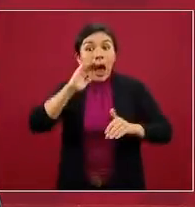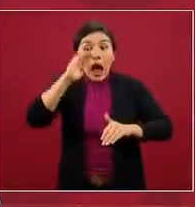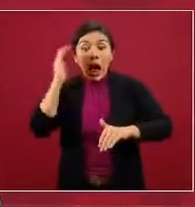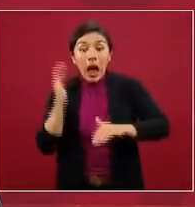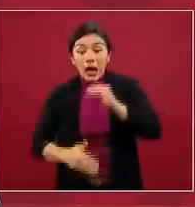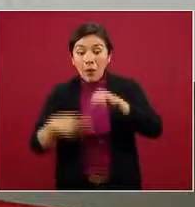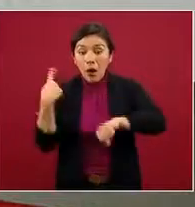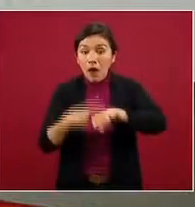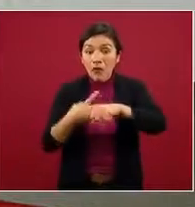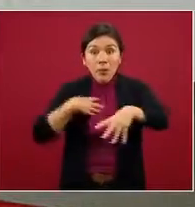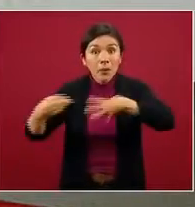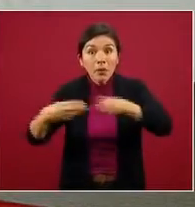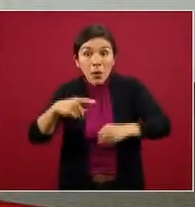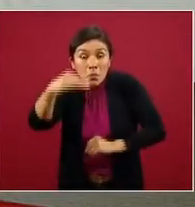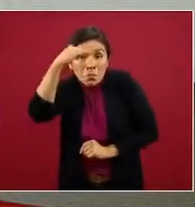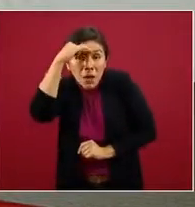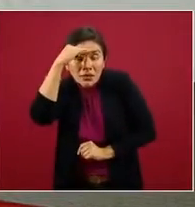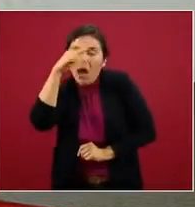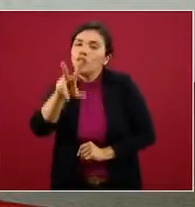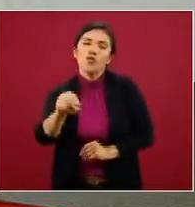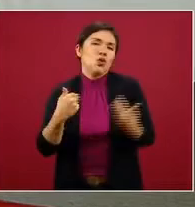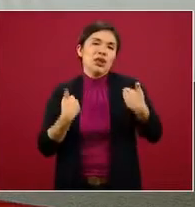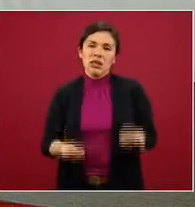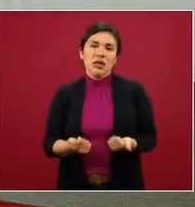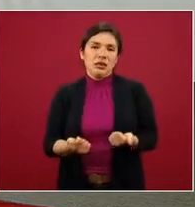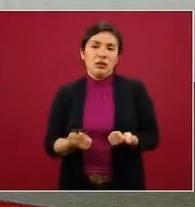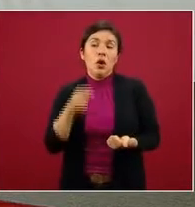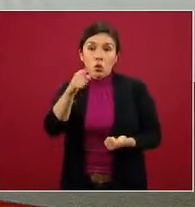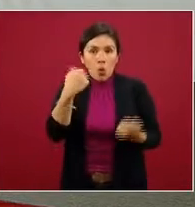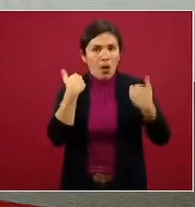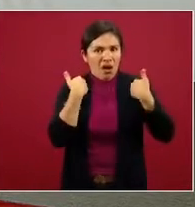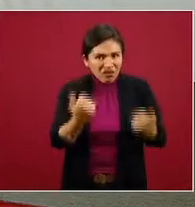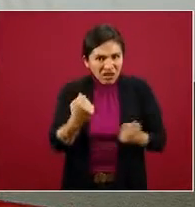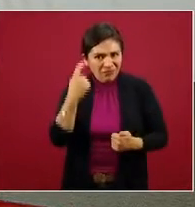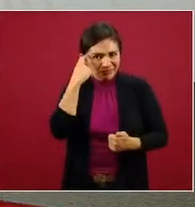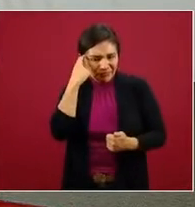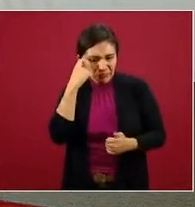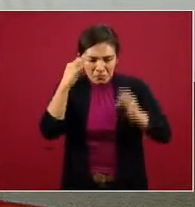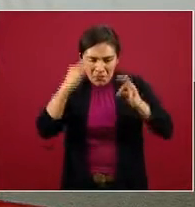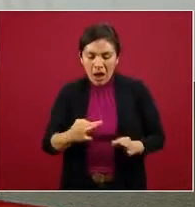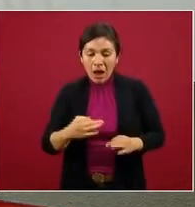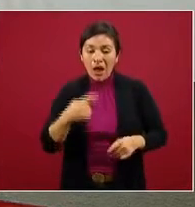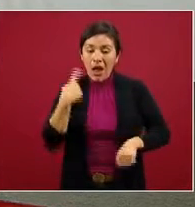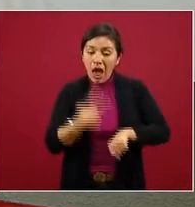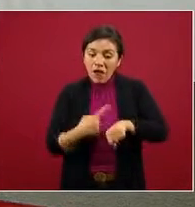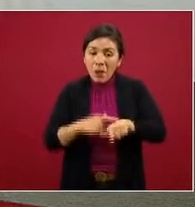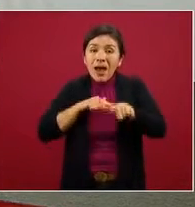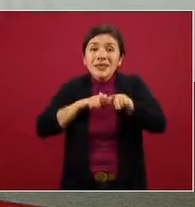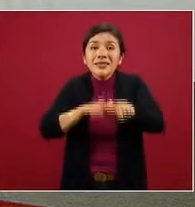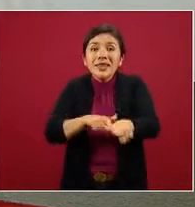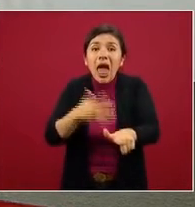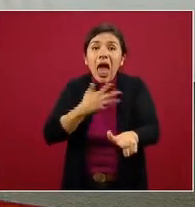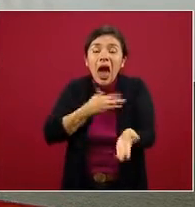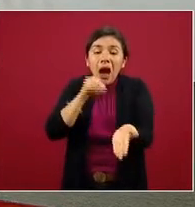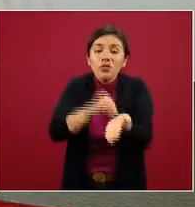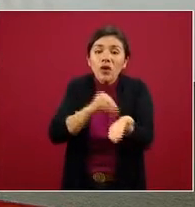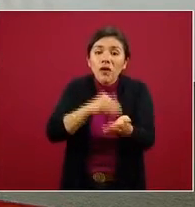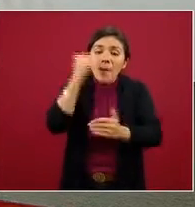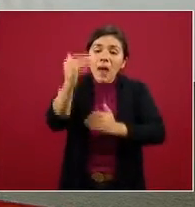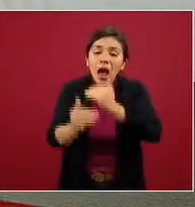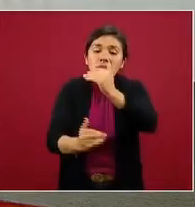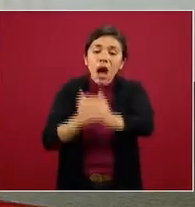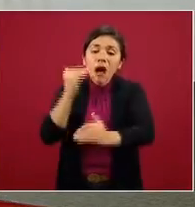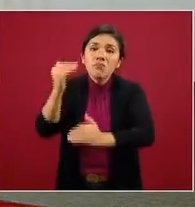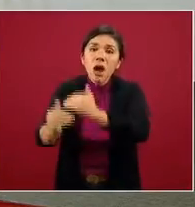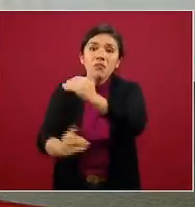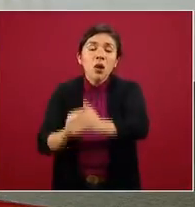la epidemia no está entendiendo el concepto. Quien tenga claro que la epidemia todavía va a durar varios meses más, hemos